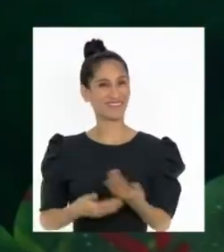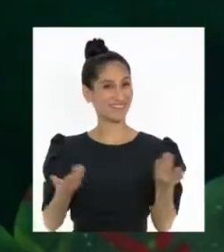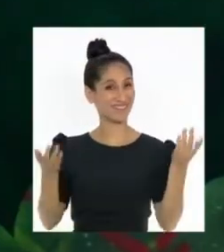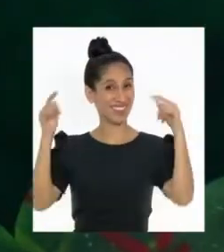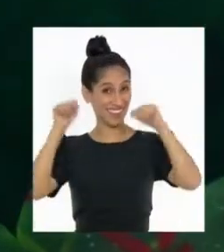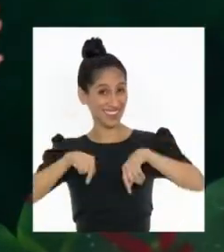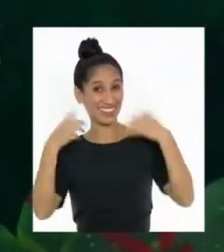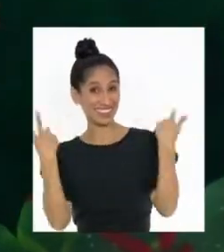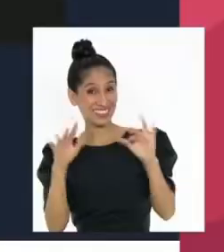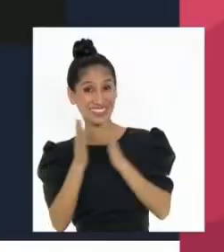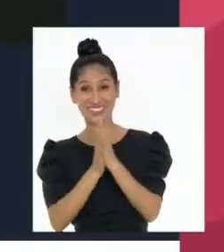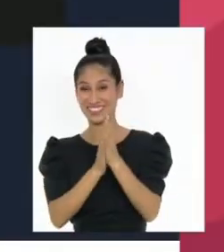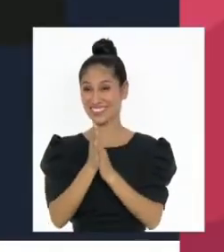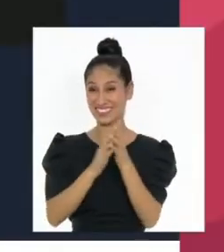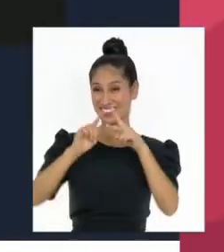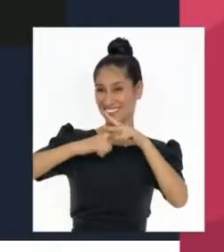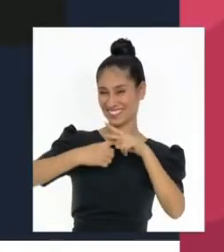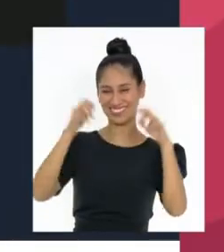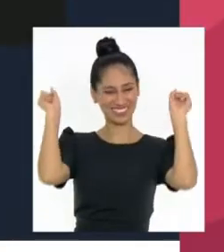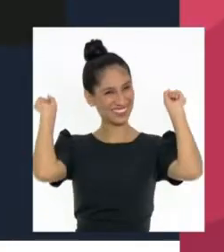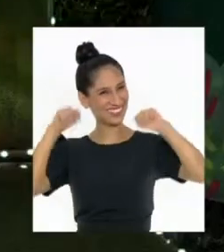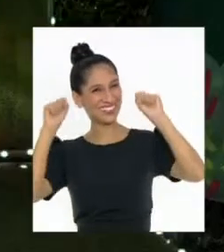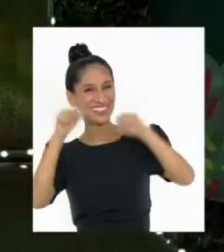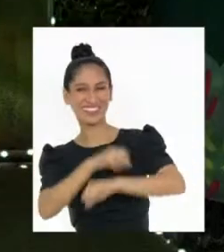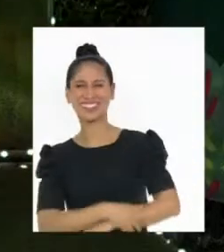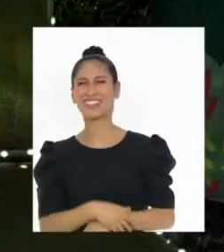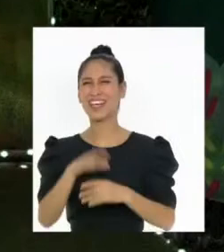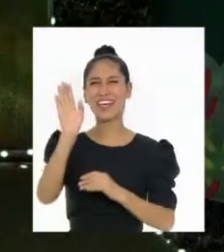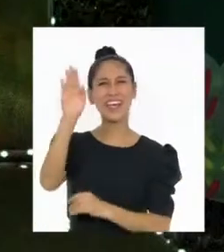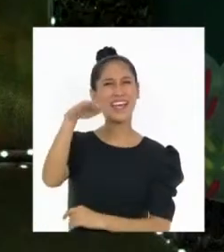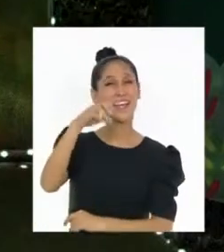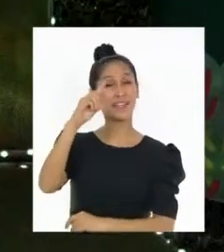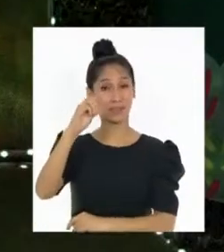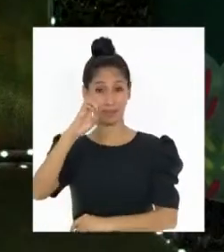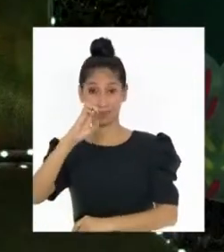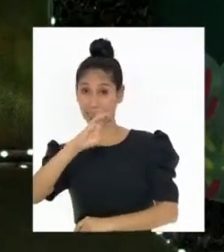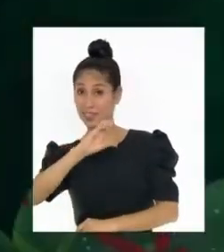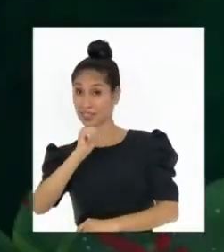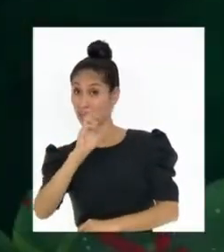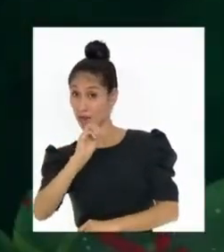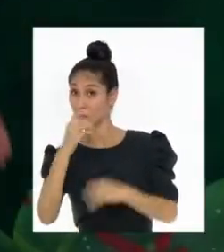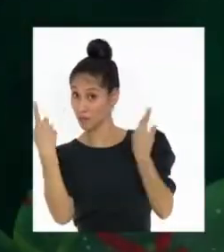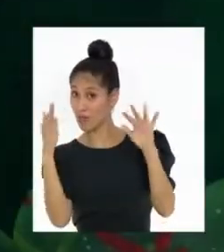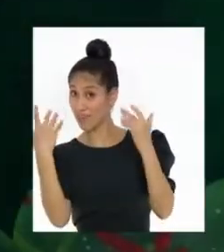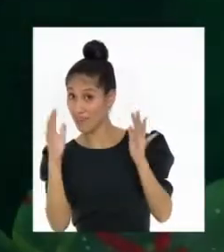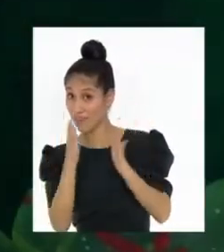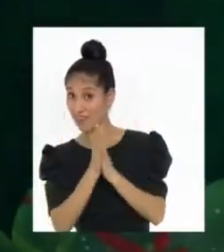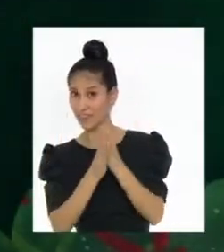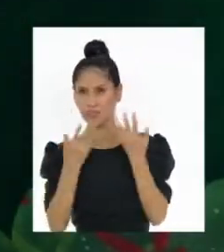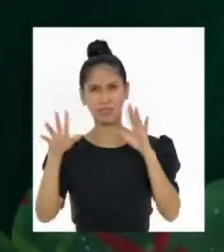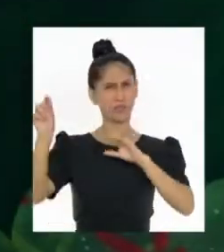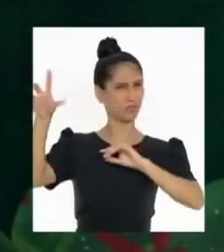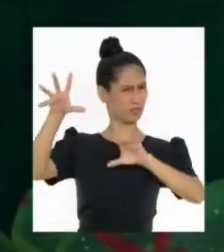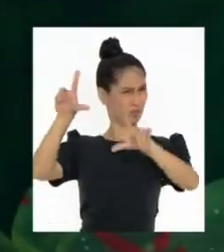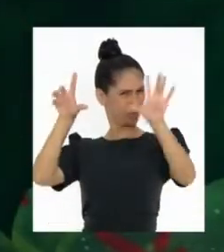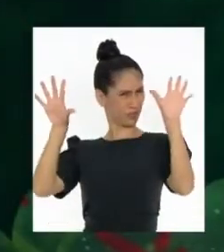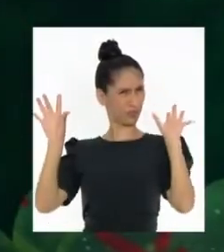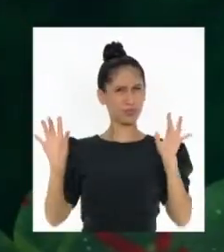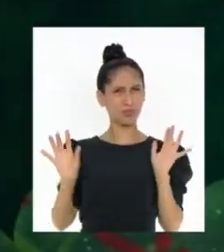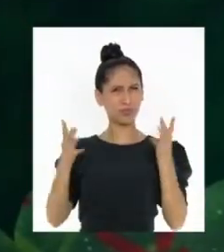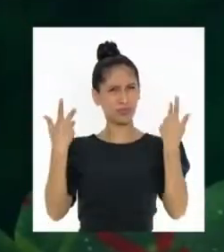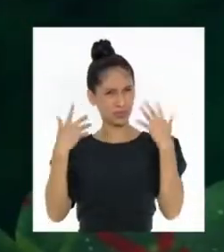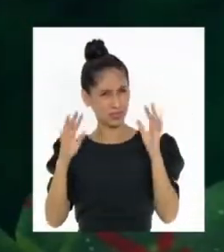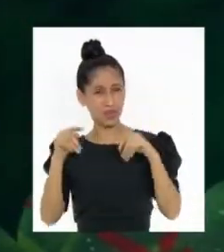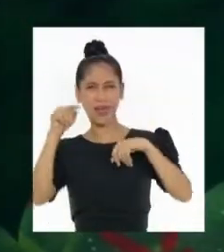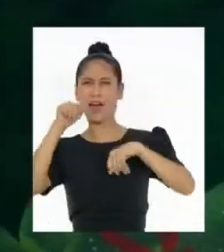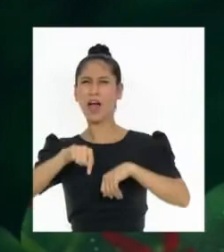Ahora sí, comenzamos. ¡Sí! Decau, ¿tú también estás listo? En la misión de hoy ingresarán al